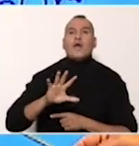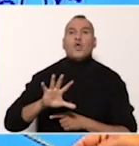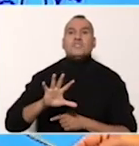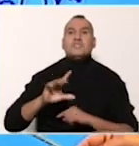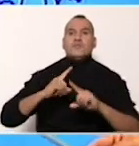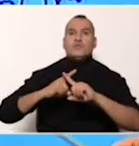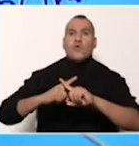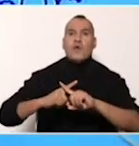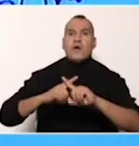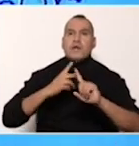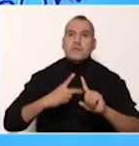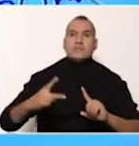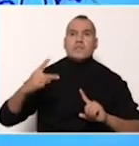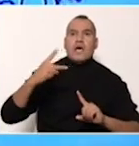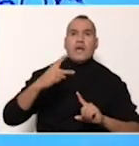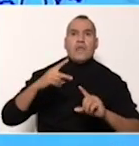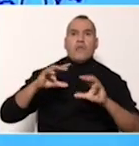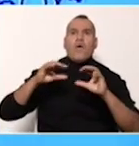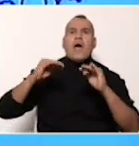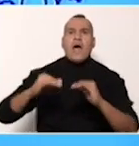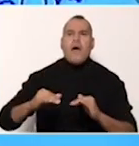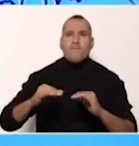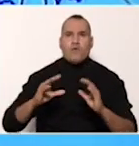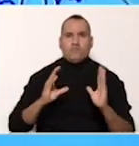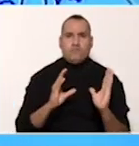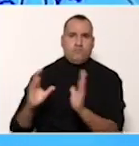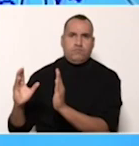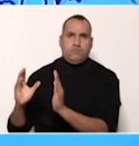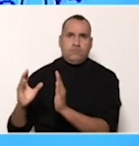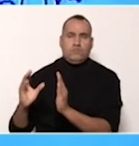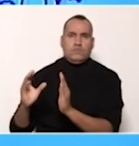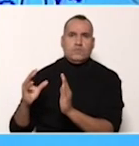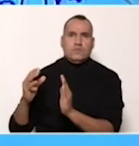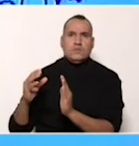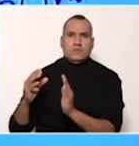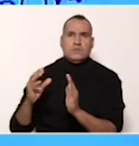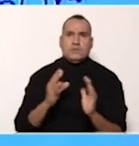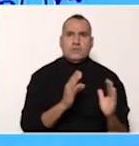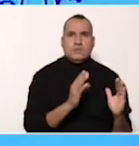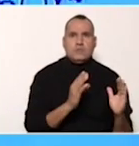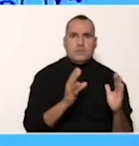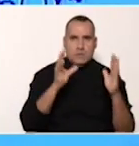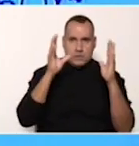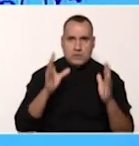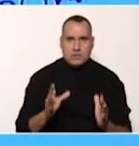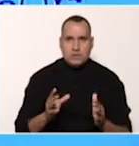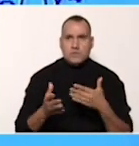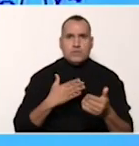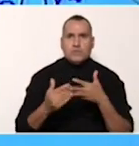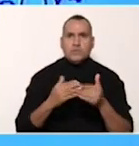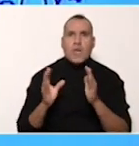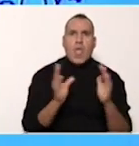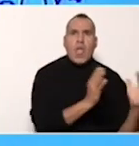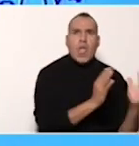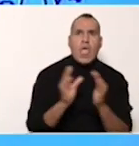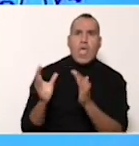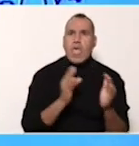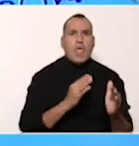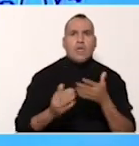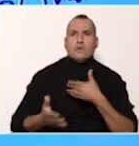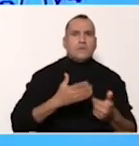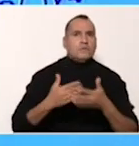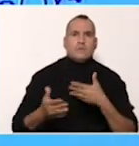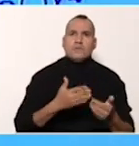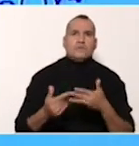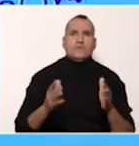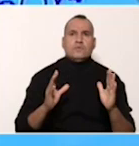El polinomio que va abajo se ajusta a la derecha, no importando que no quede en el término